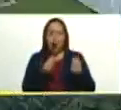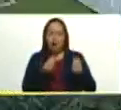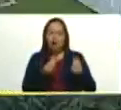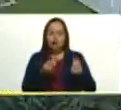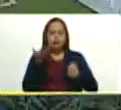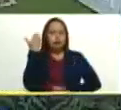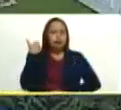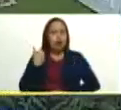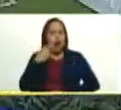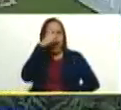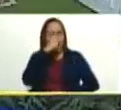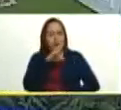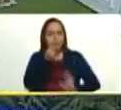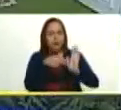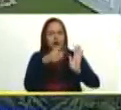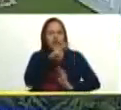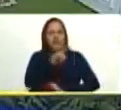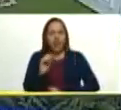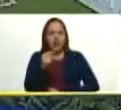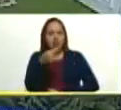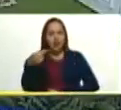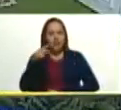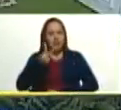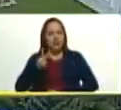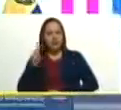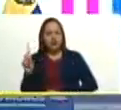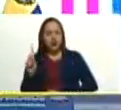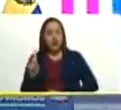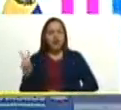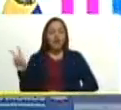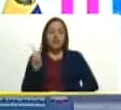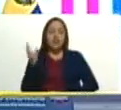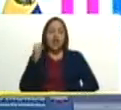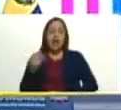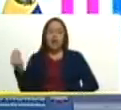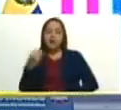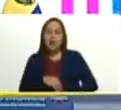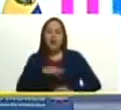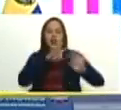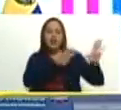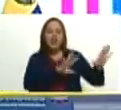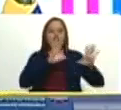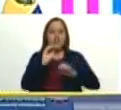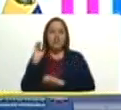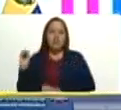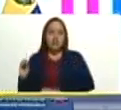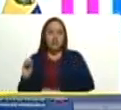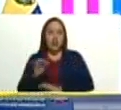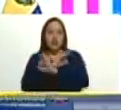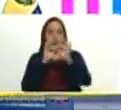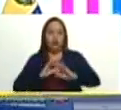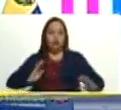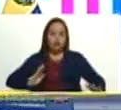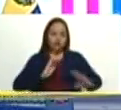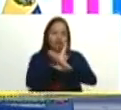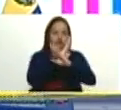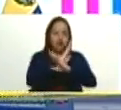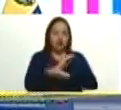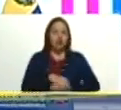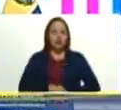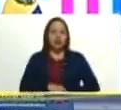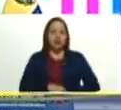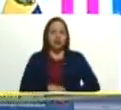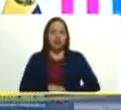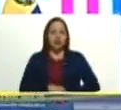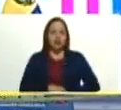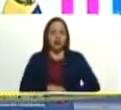2021, contra Venezuela se recrudecieron más de 900 medidas coercitivas